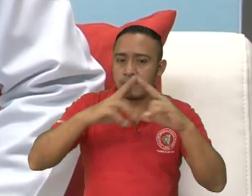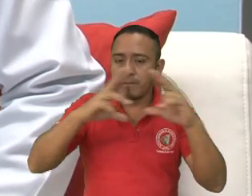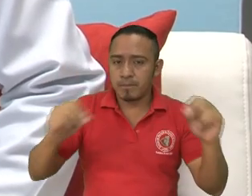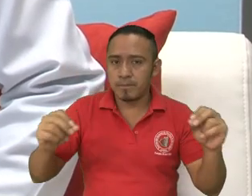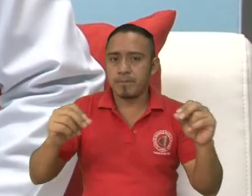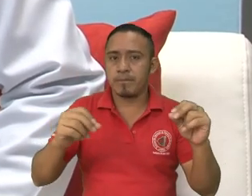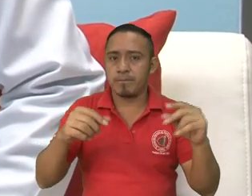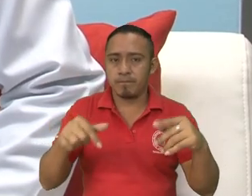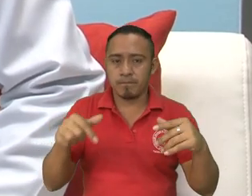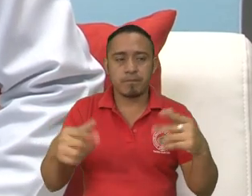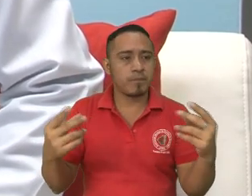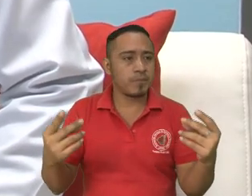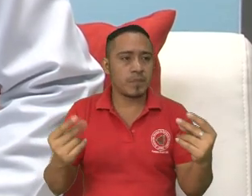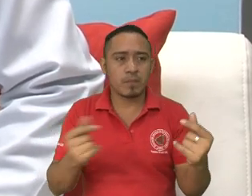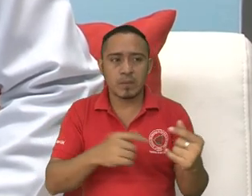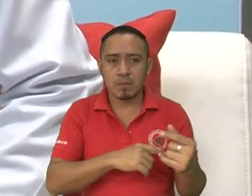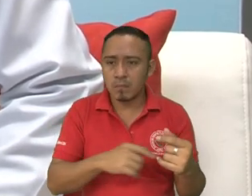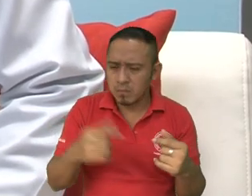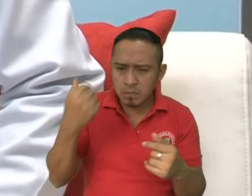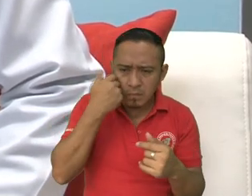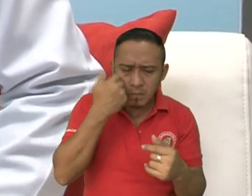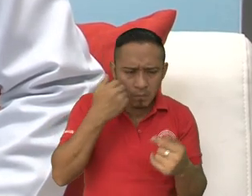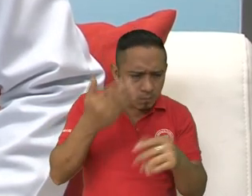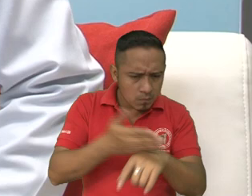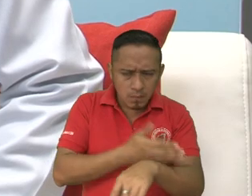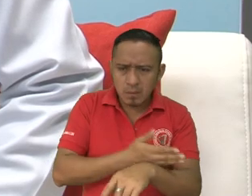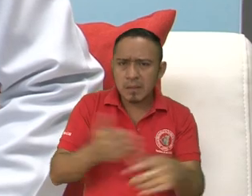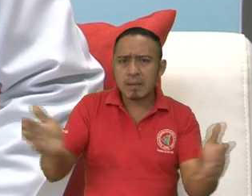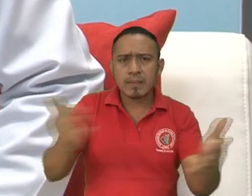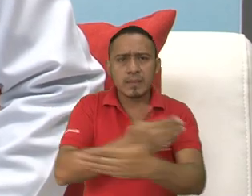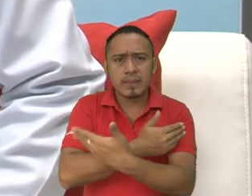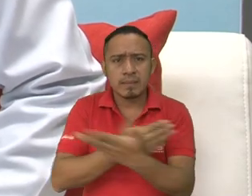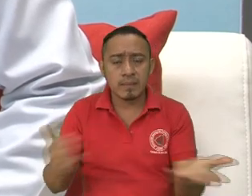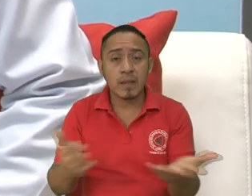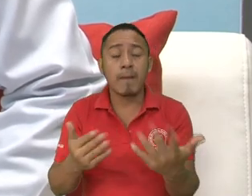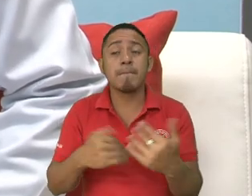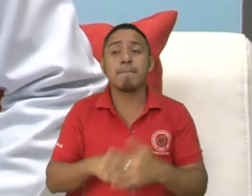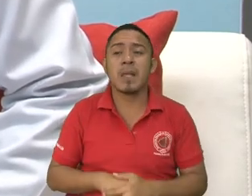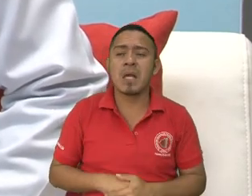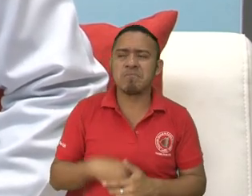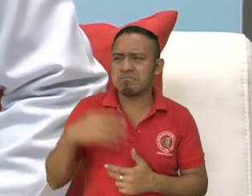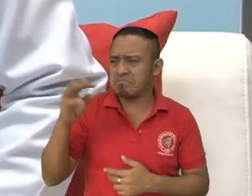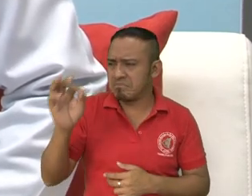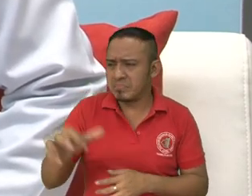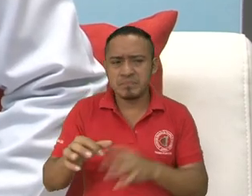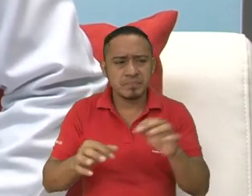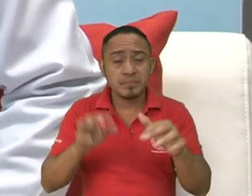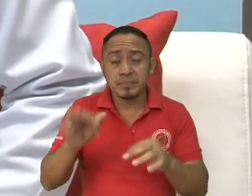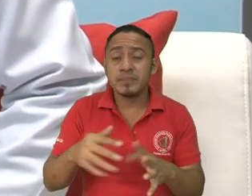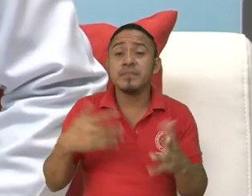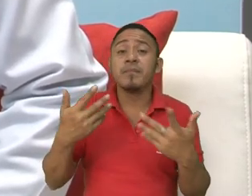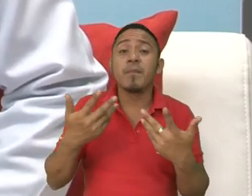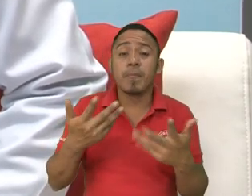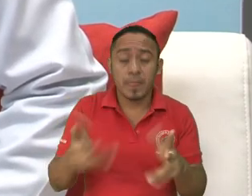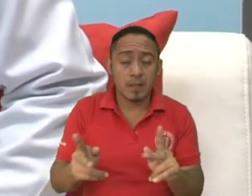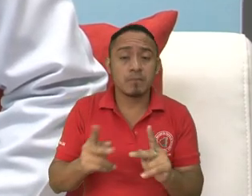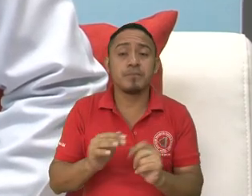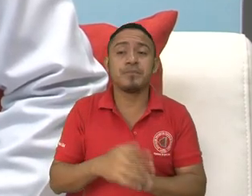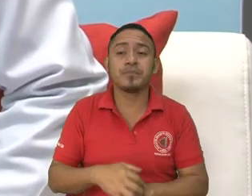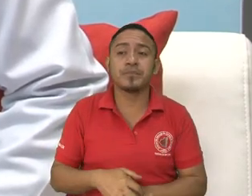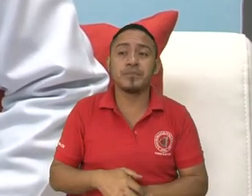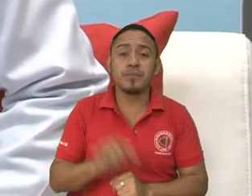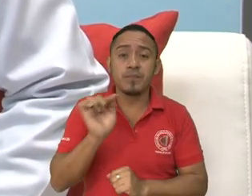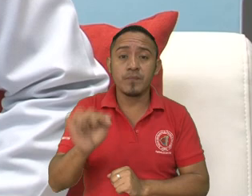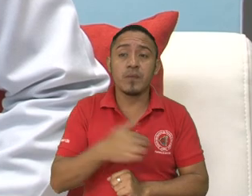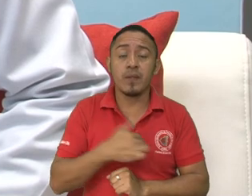alguna enfermedad previamente identificada. Es poco común. Lo que sí, el momento de